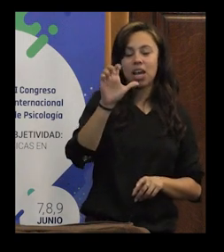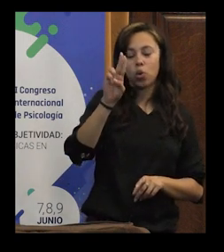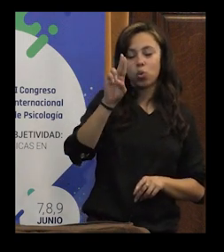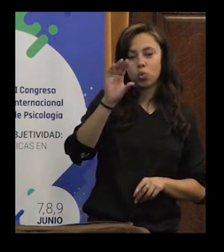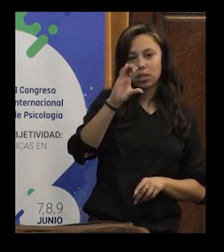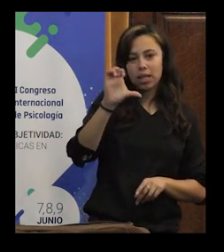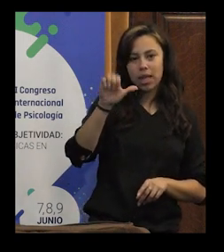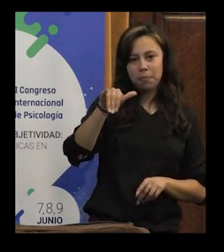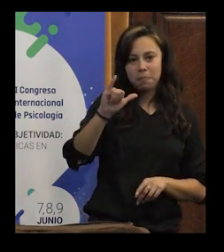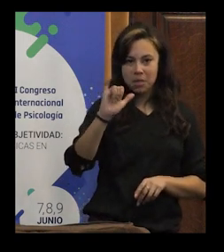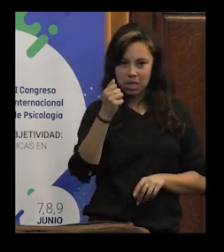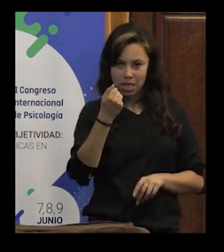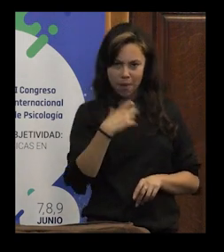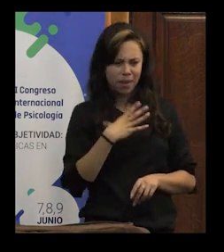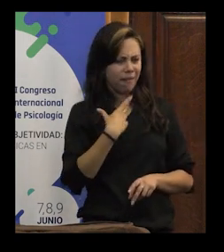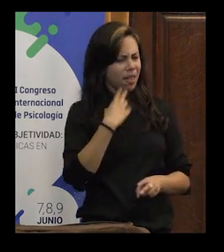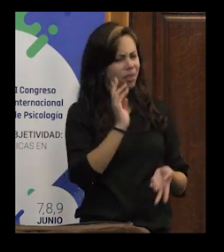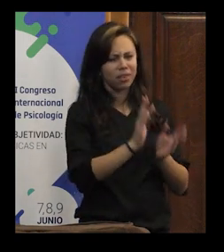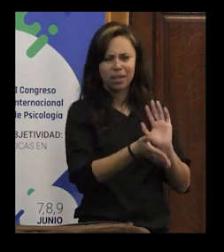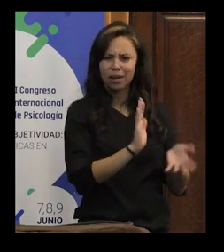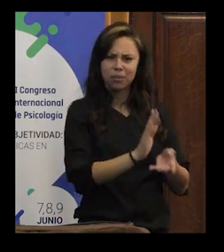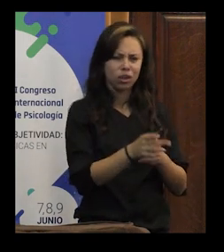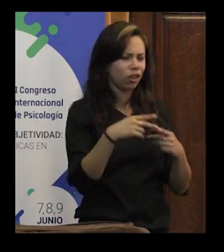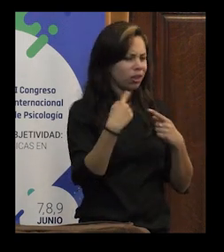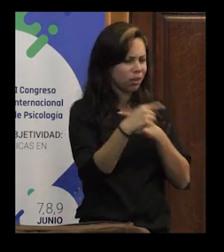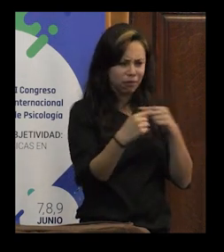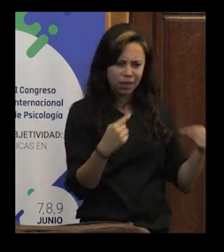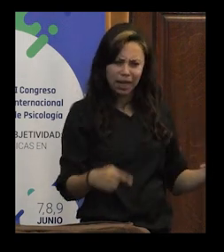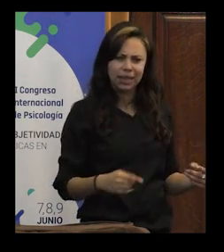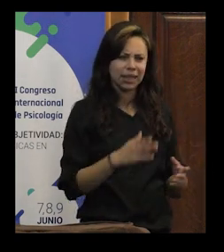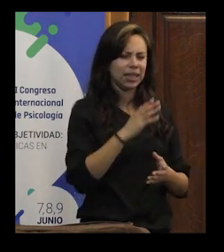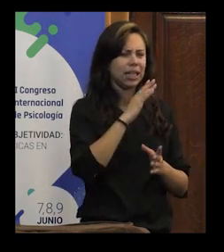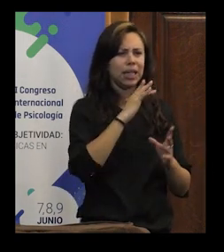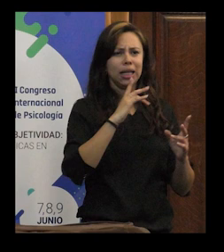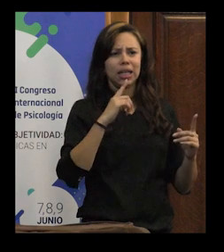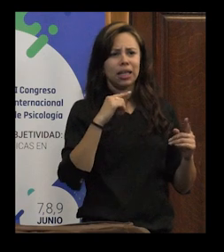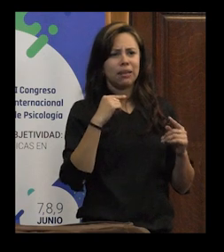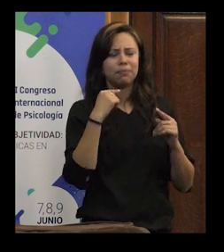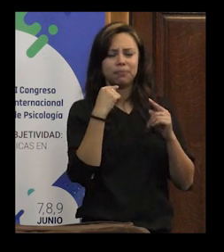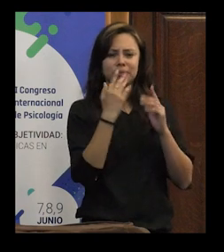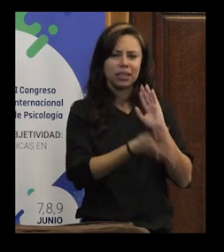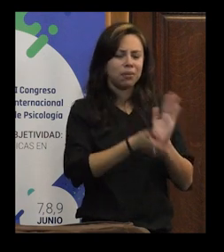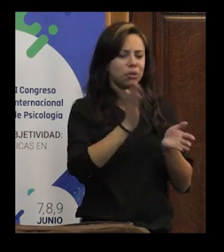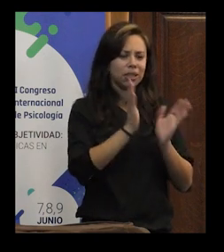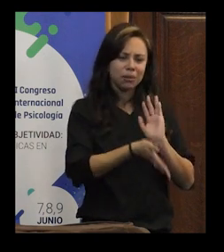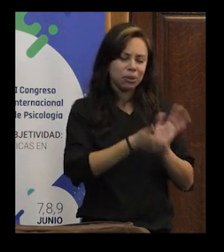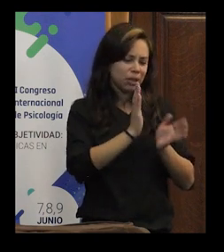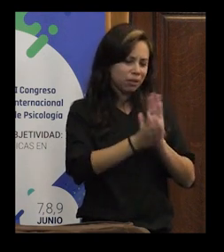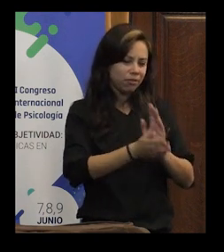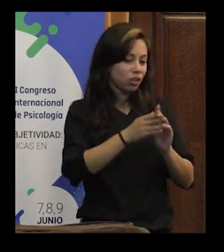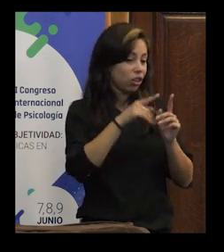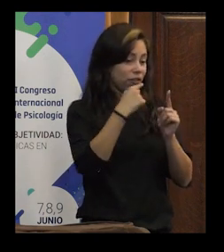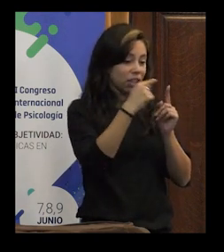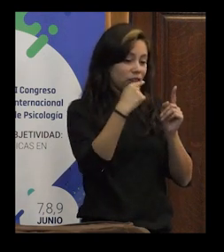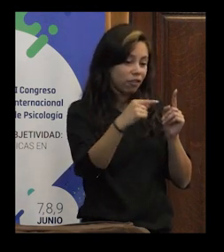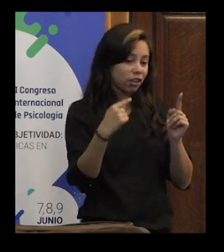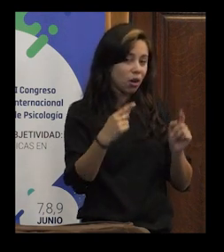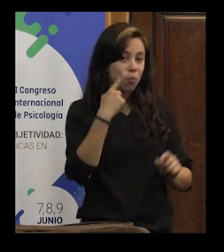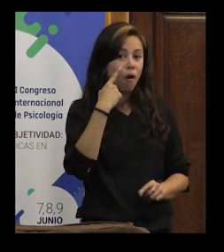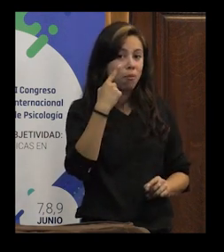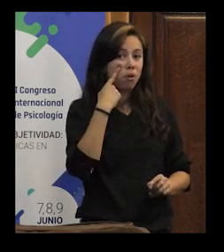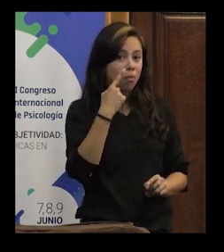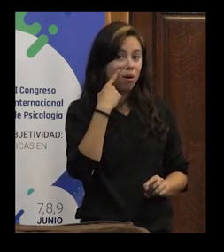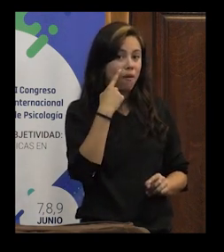tradicionales, quimioterapia, trasplante de médula, sin suceso. Con